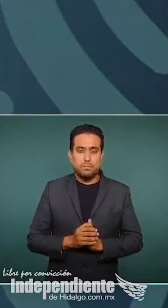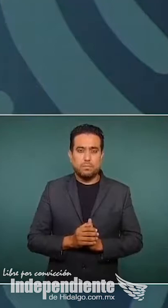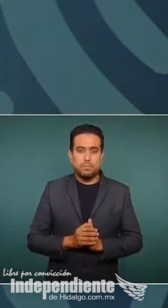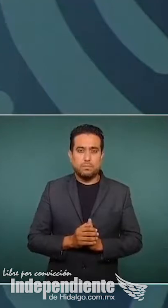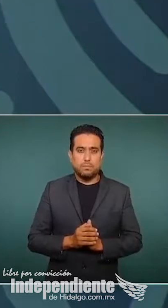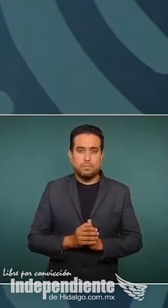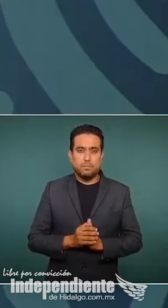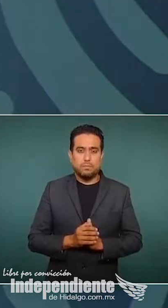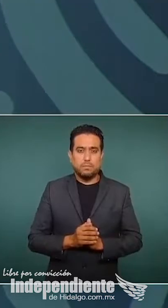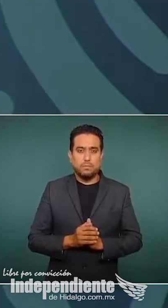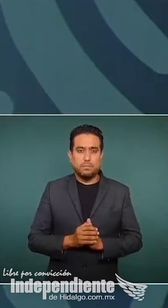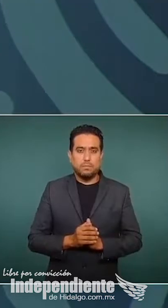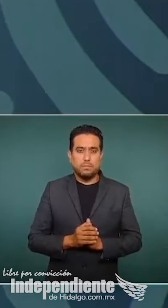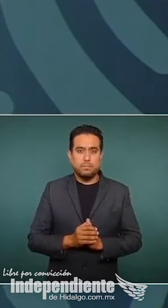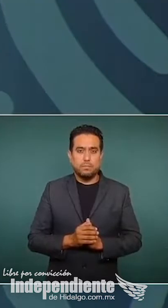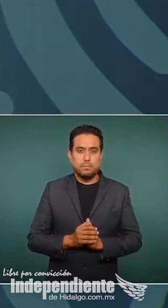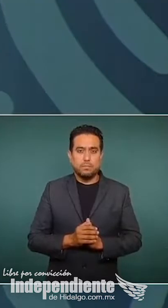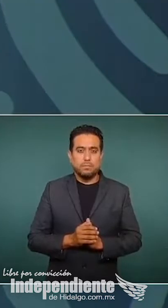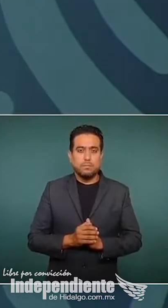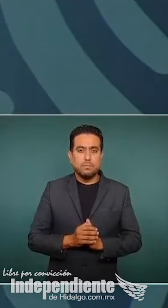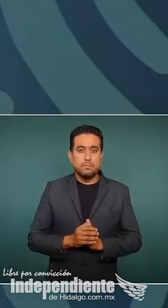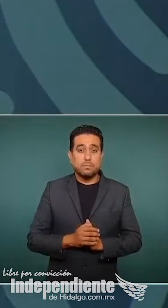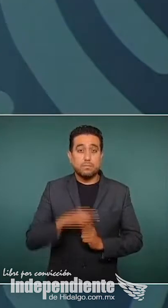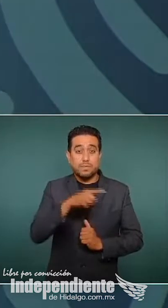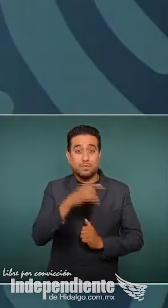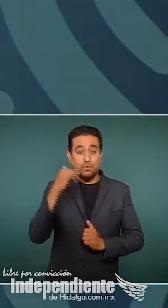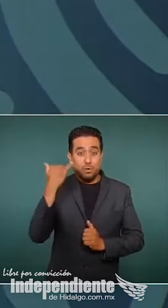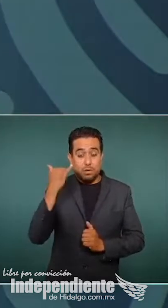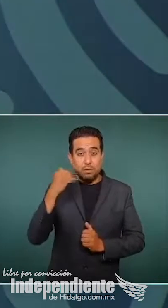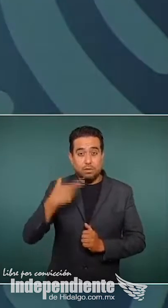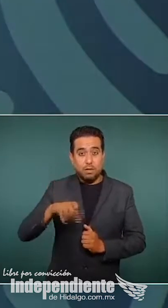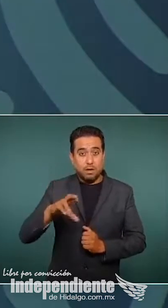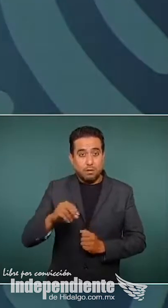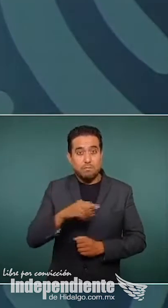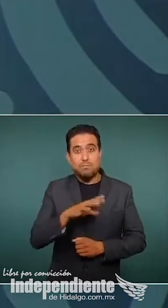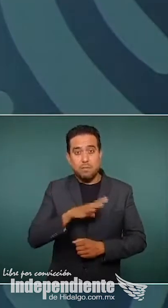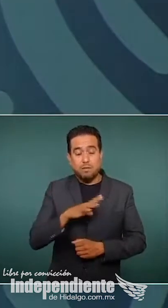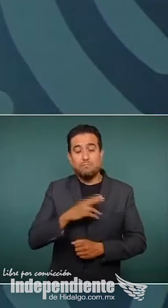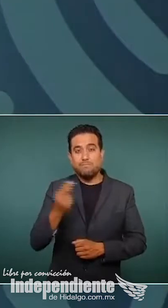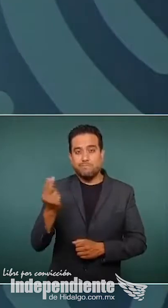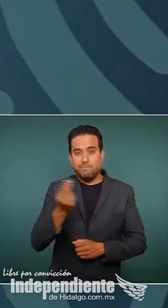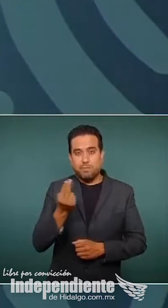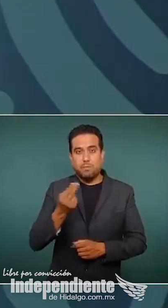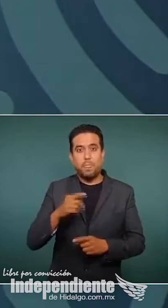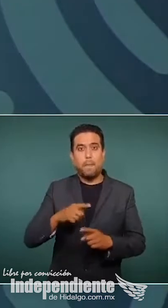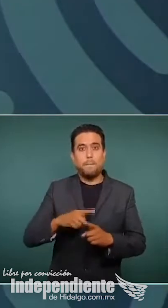de camas, mejorar instalaciones. Ya está